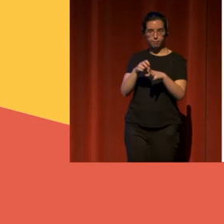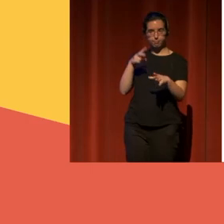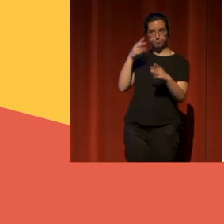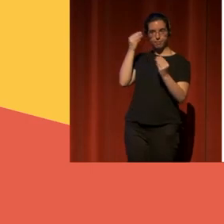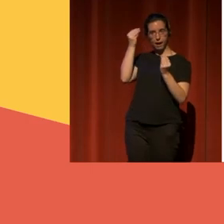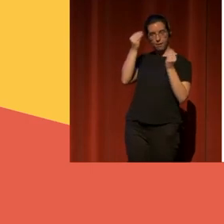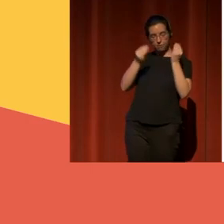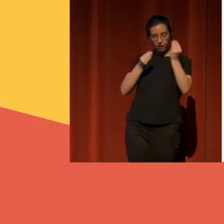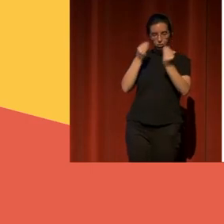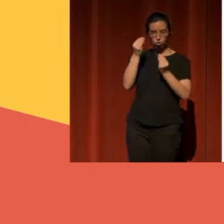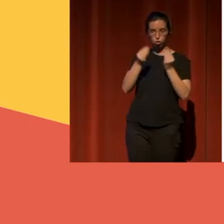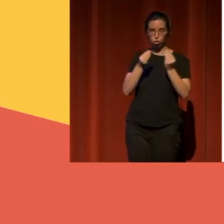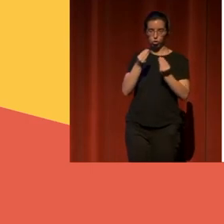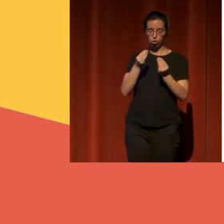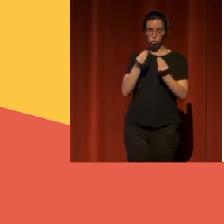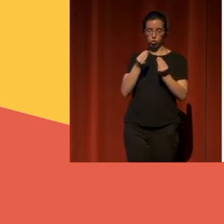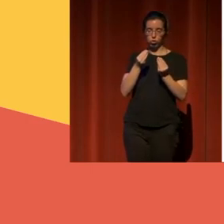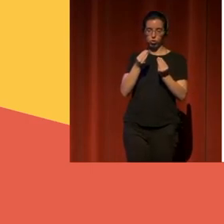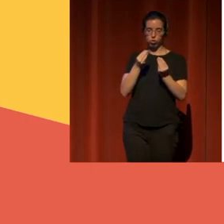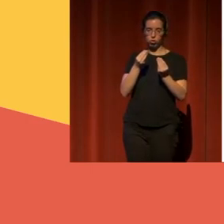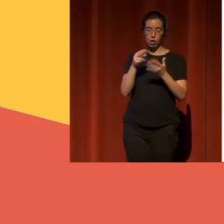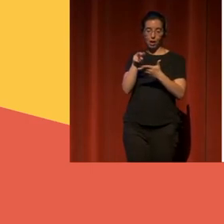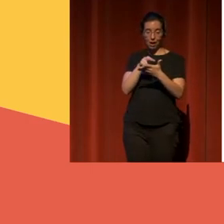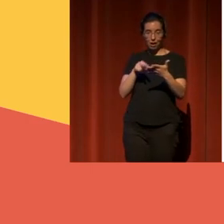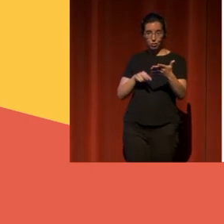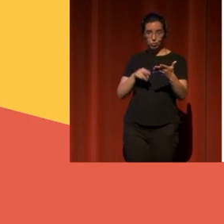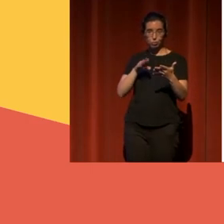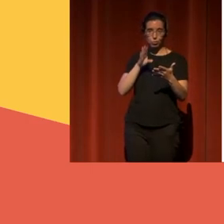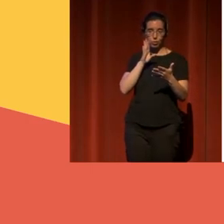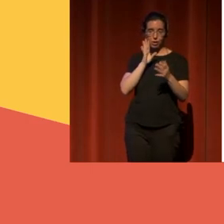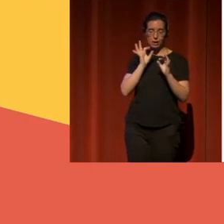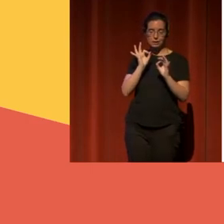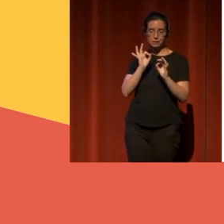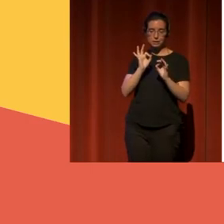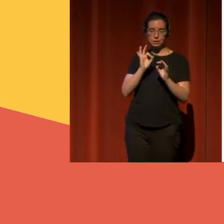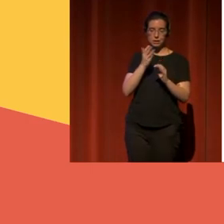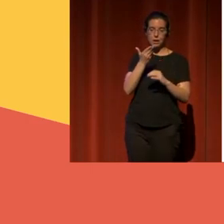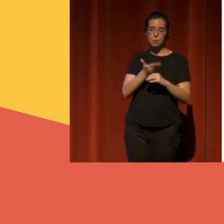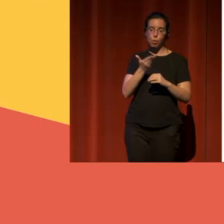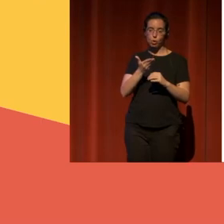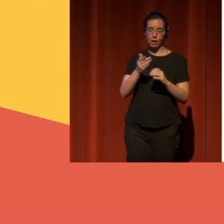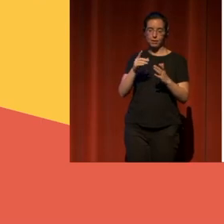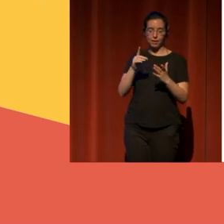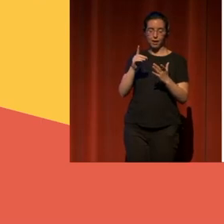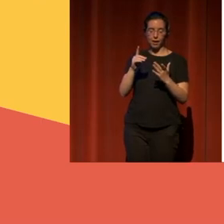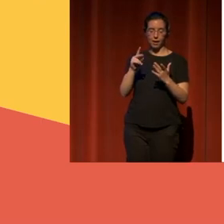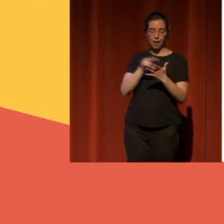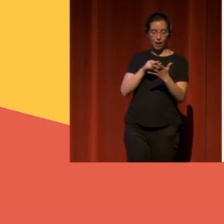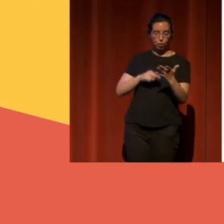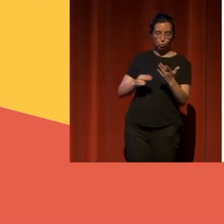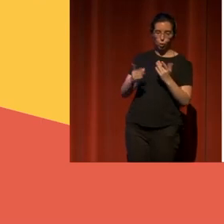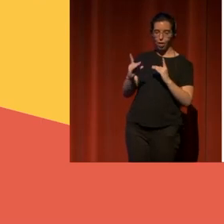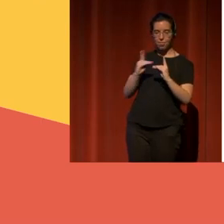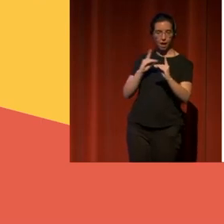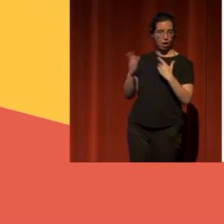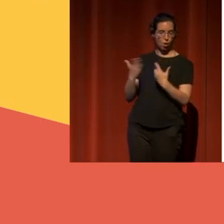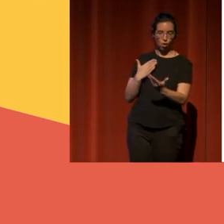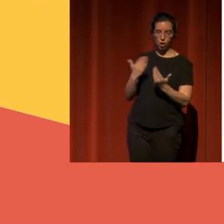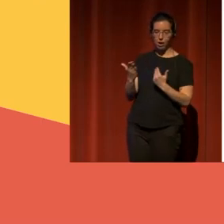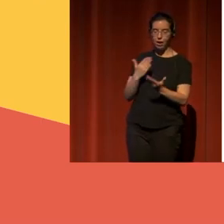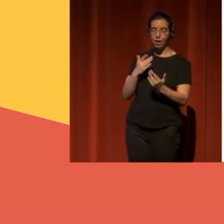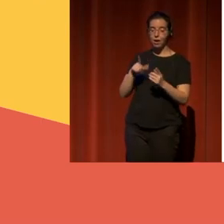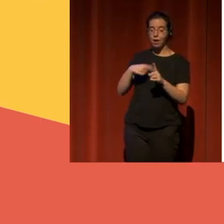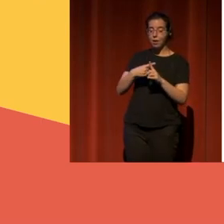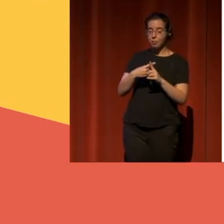lecturas y la importancia también de las lecturas dialógicas quizá nos puedan hacer pensar incorporar este tipo de